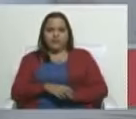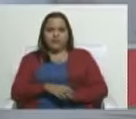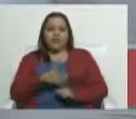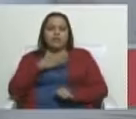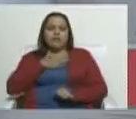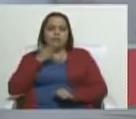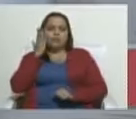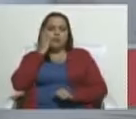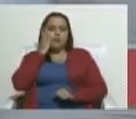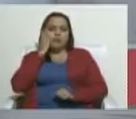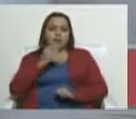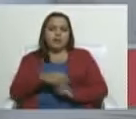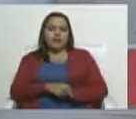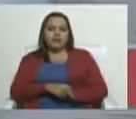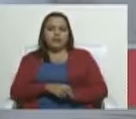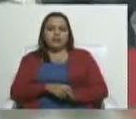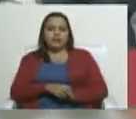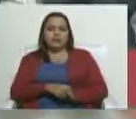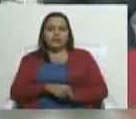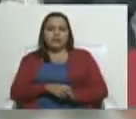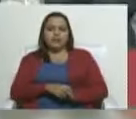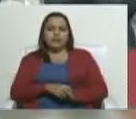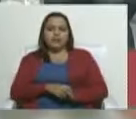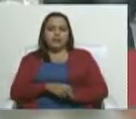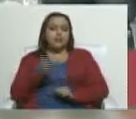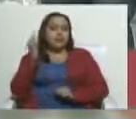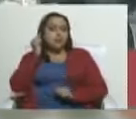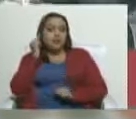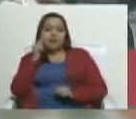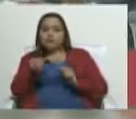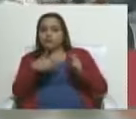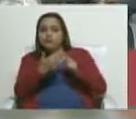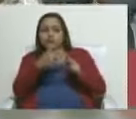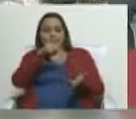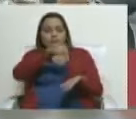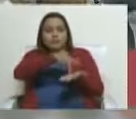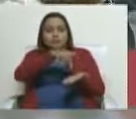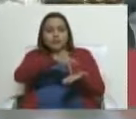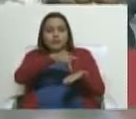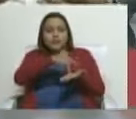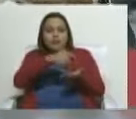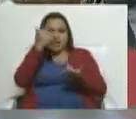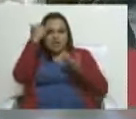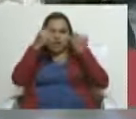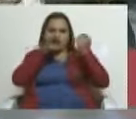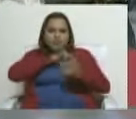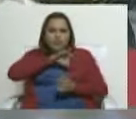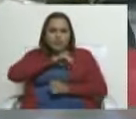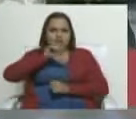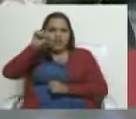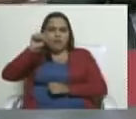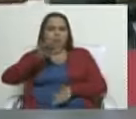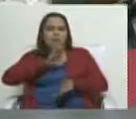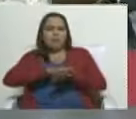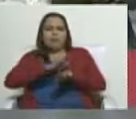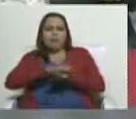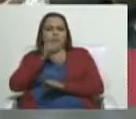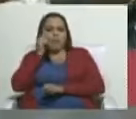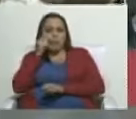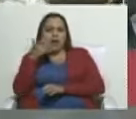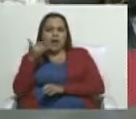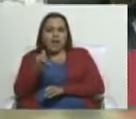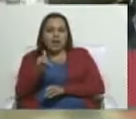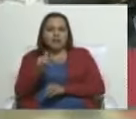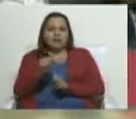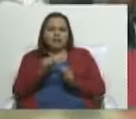madre es una mujer que nunca ha militado en la idea del socialismo porque, bueno, mi padre fue